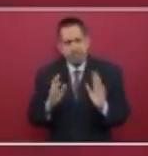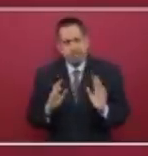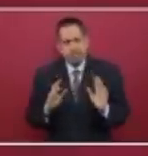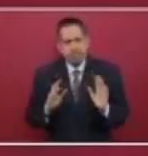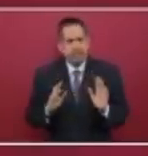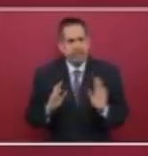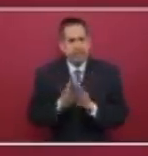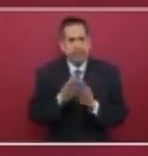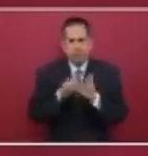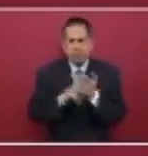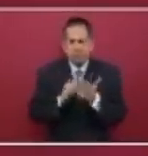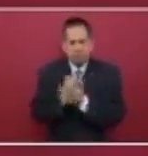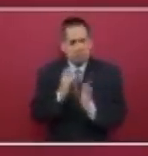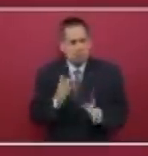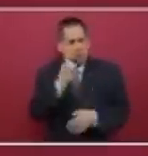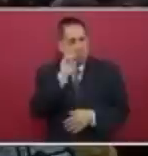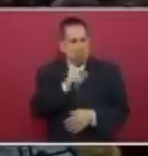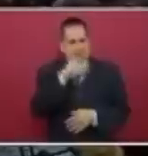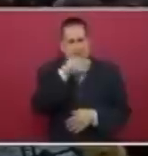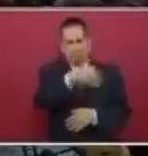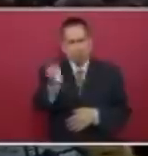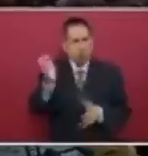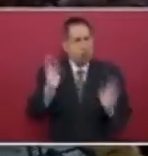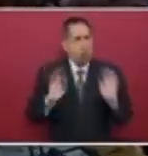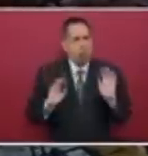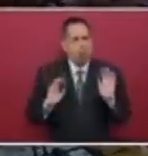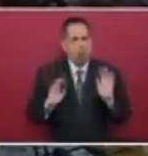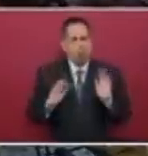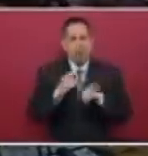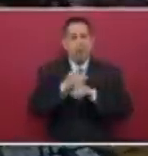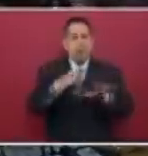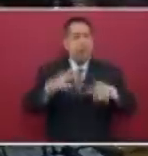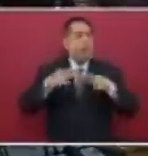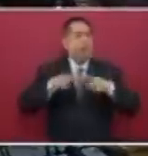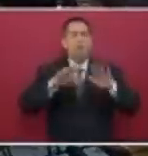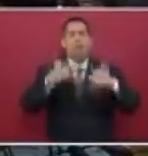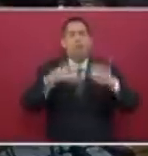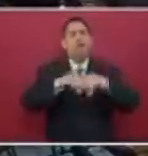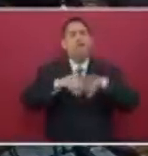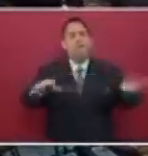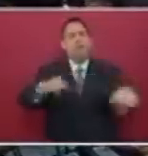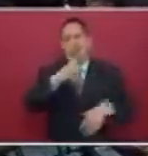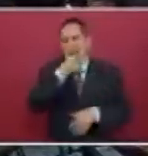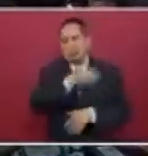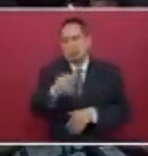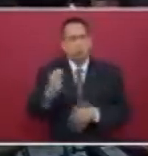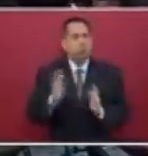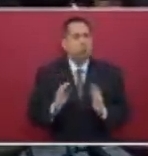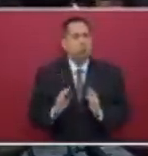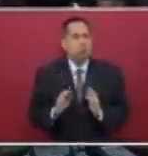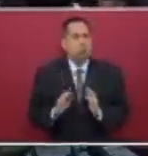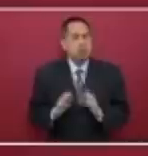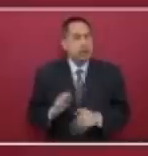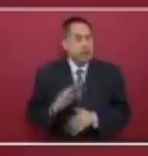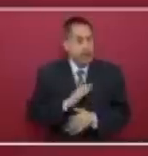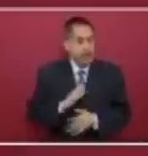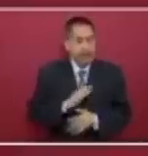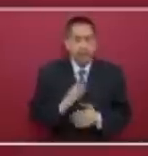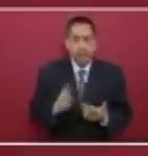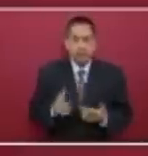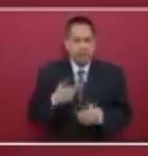este decidirlo pero mañana ya les informamos y le informamos a la gente y tenemos